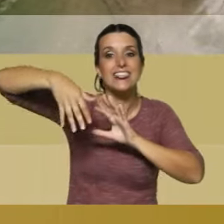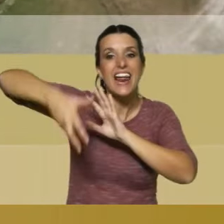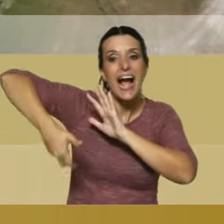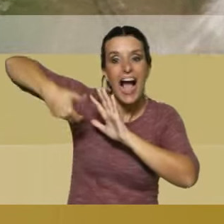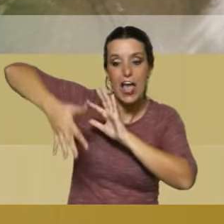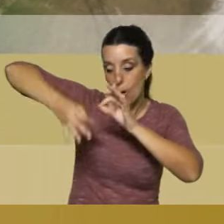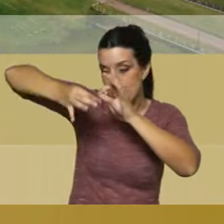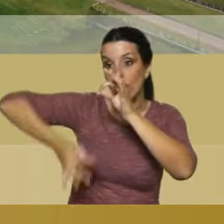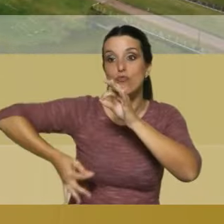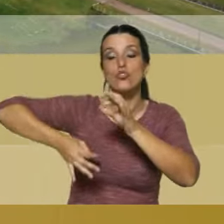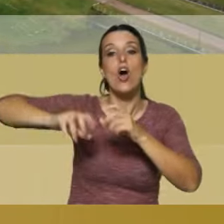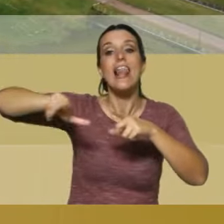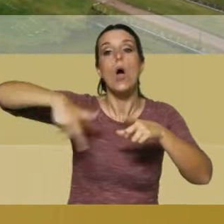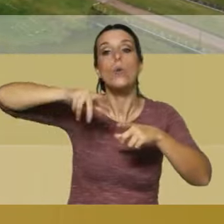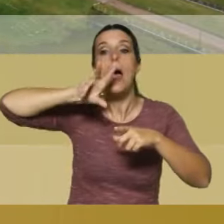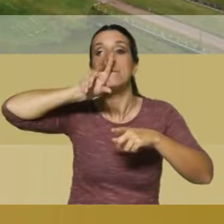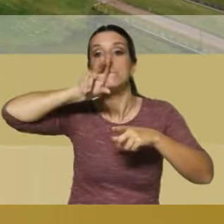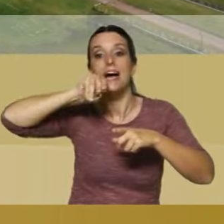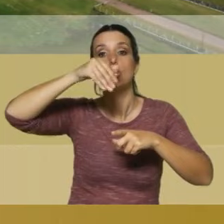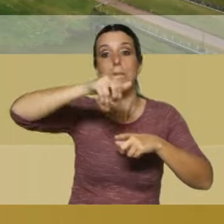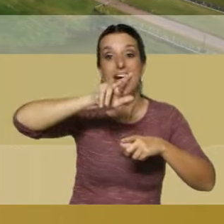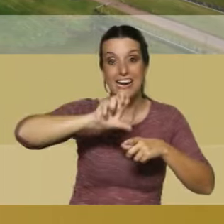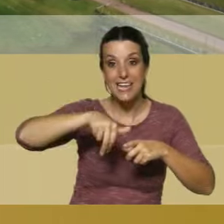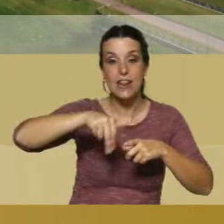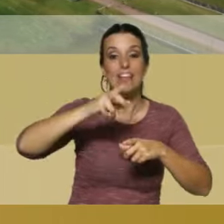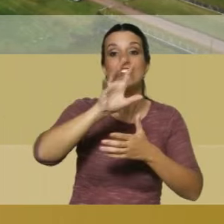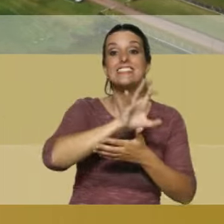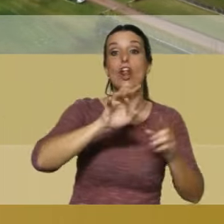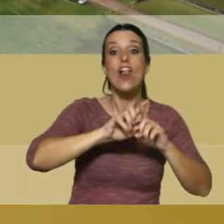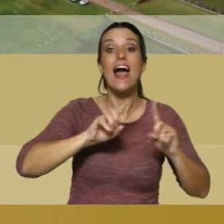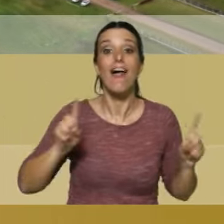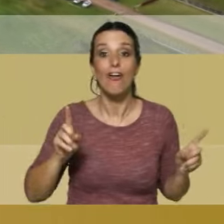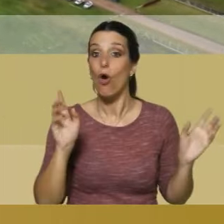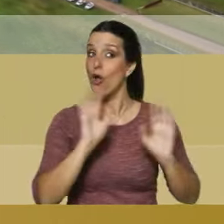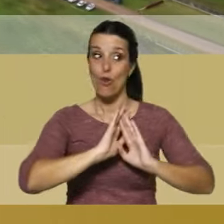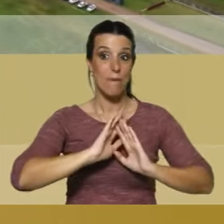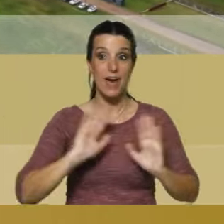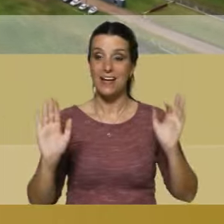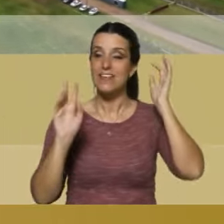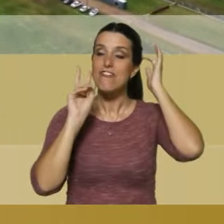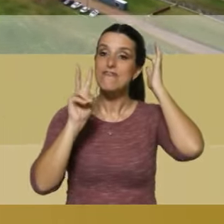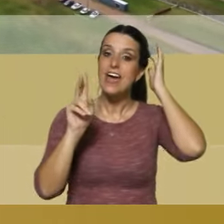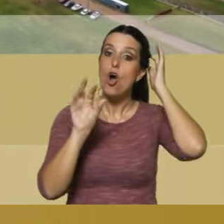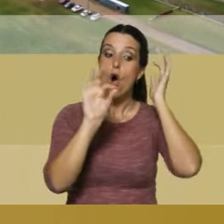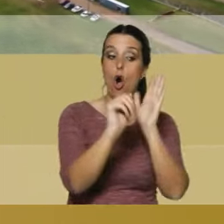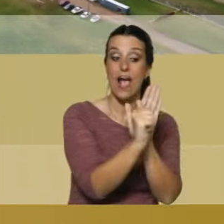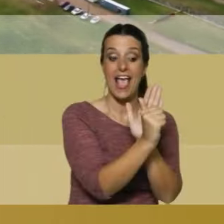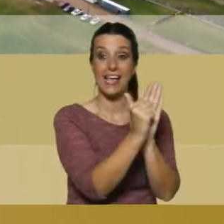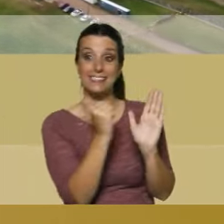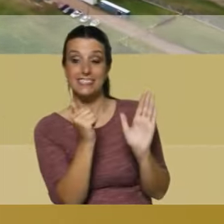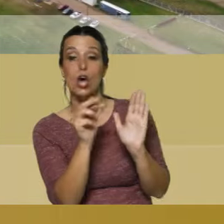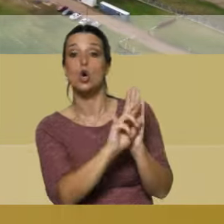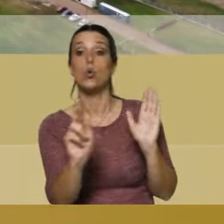la laguna de los patos y la laguna merín cerr largo no va a tener que mirar más hacia el oeste por la